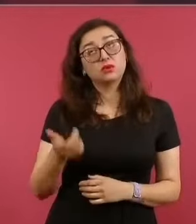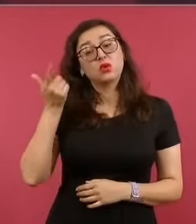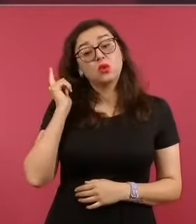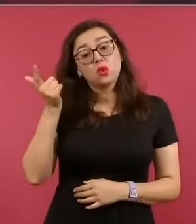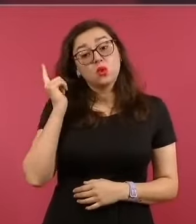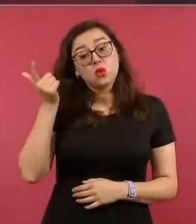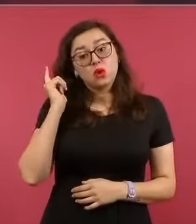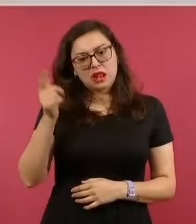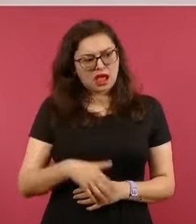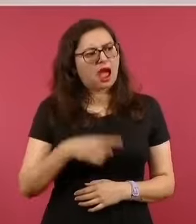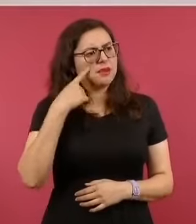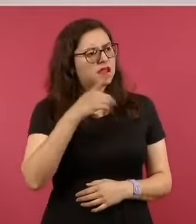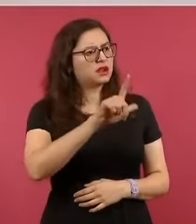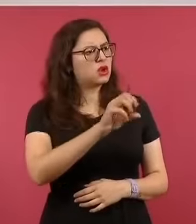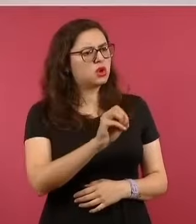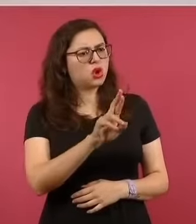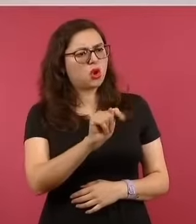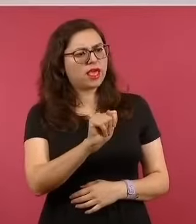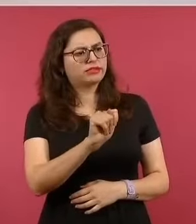Que vaya Latinos ahí,